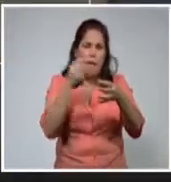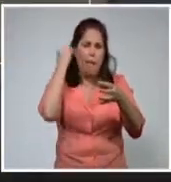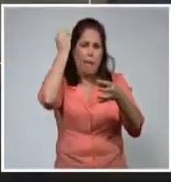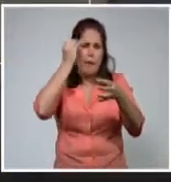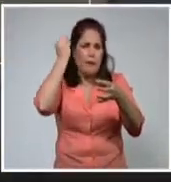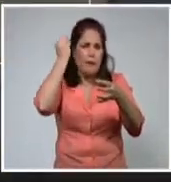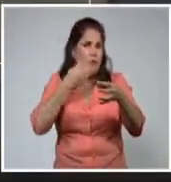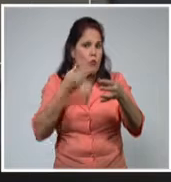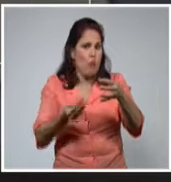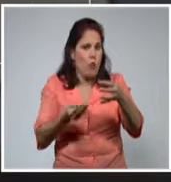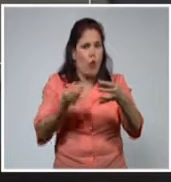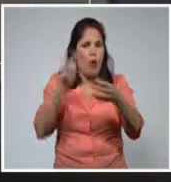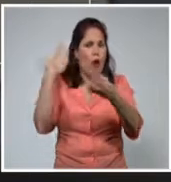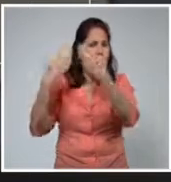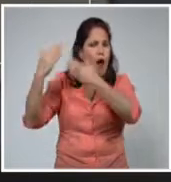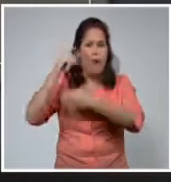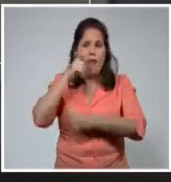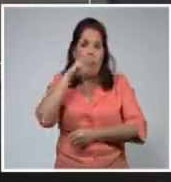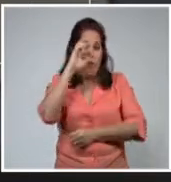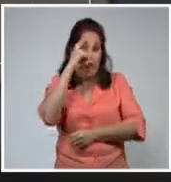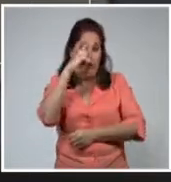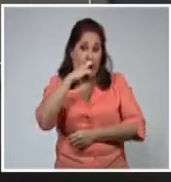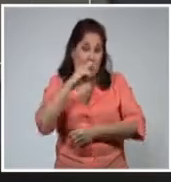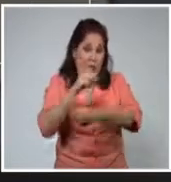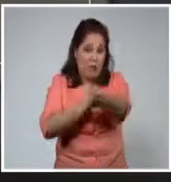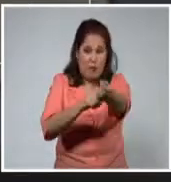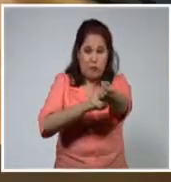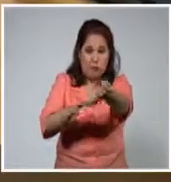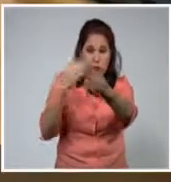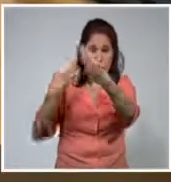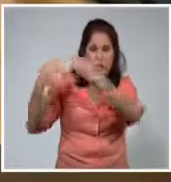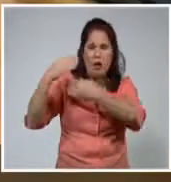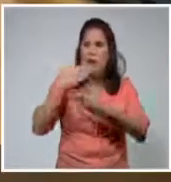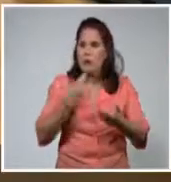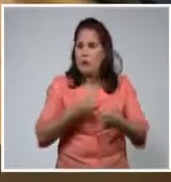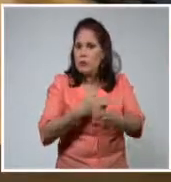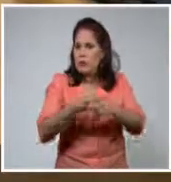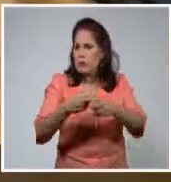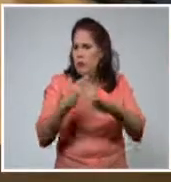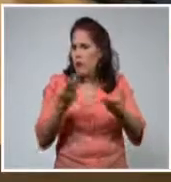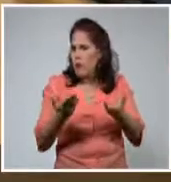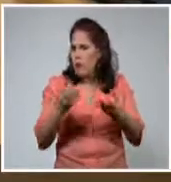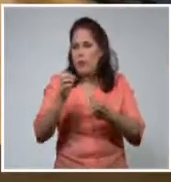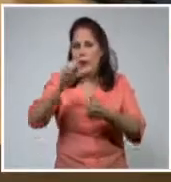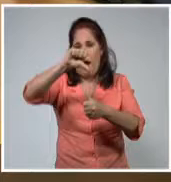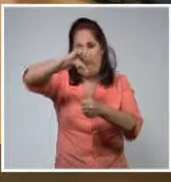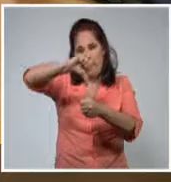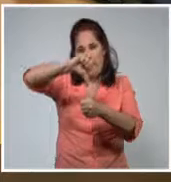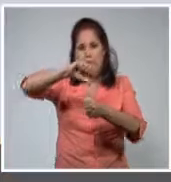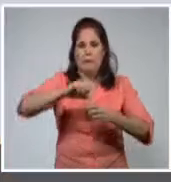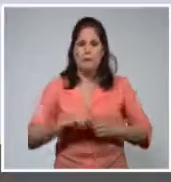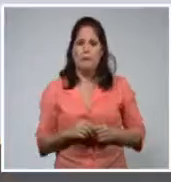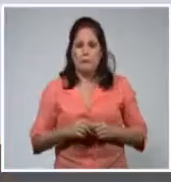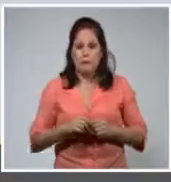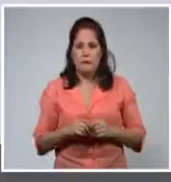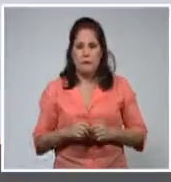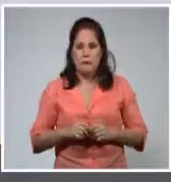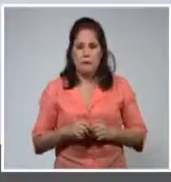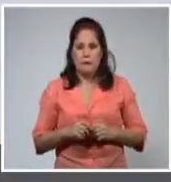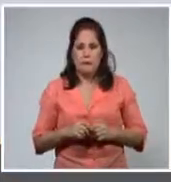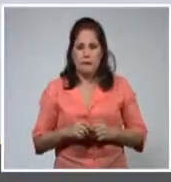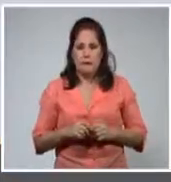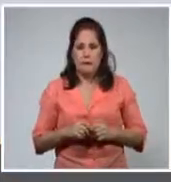un tema tan apasionante y tan complejo como es la historia de la región que habitamos. Se ha